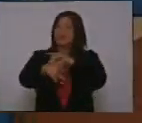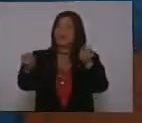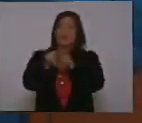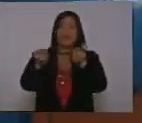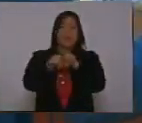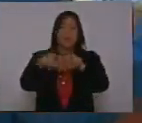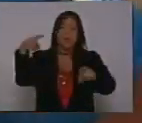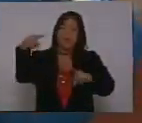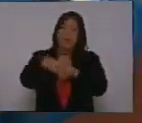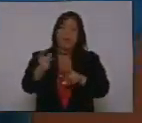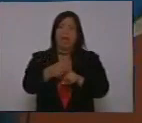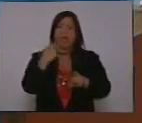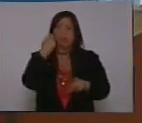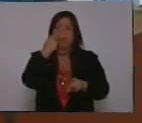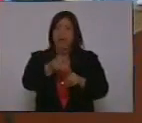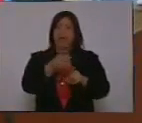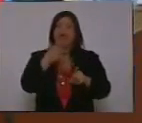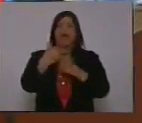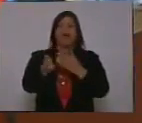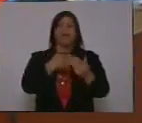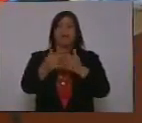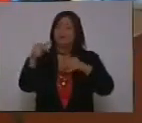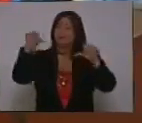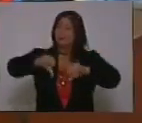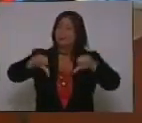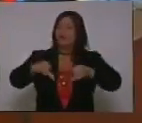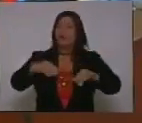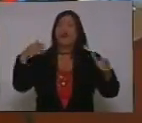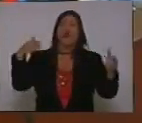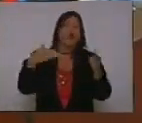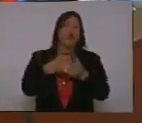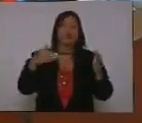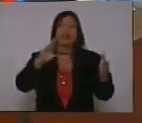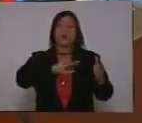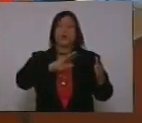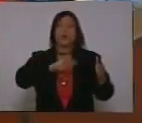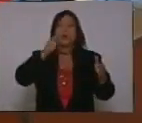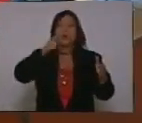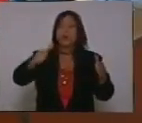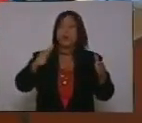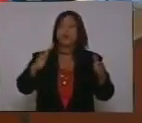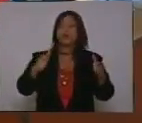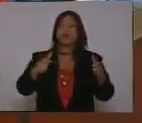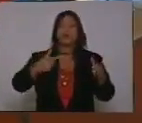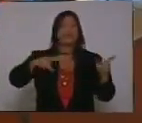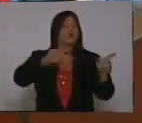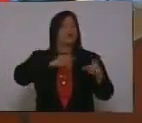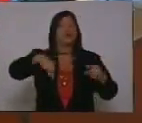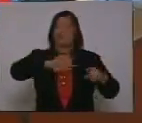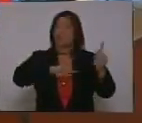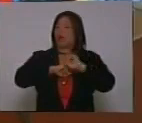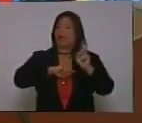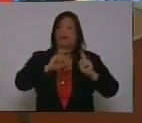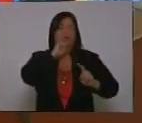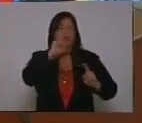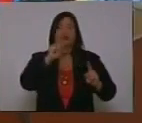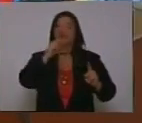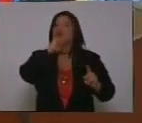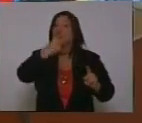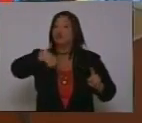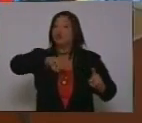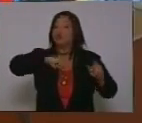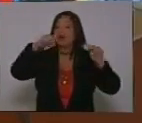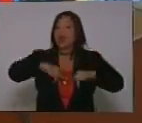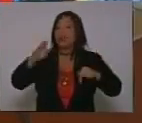jóvenes de Venezuela a y contra su propio pueblo. No somos así. Nosotros estamos aquí